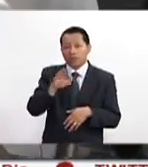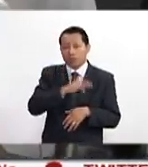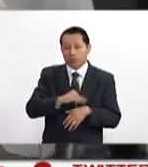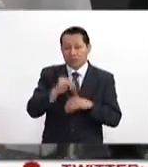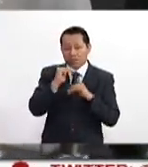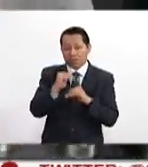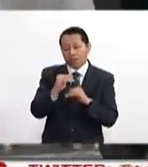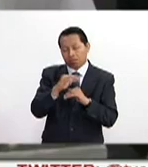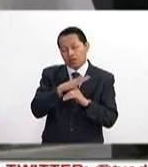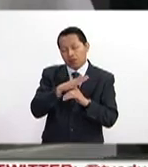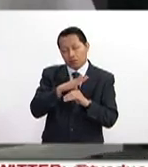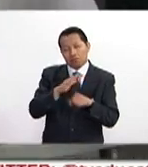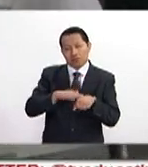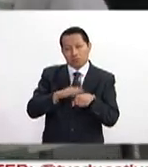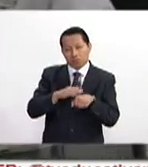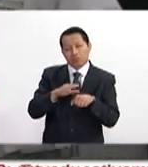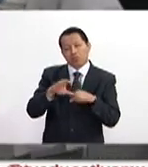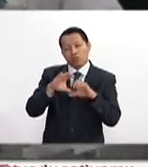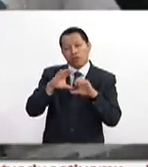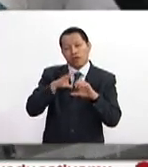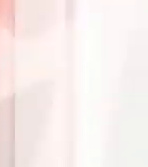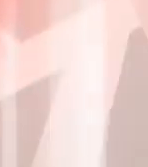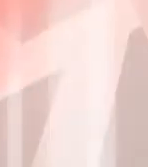límite establecido por el Congreso.